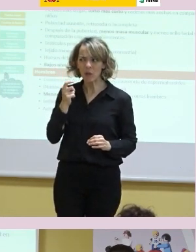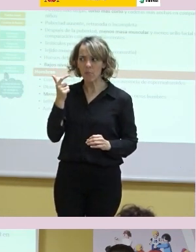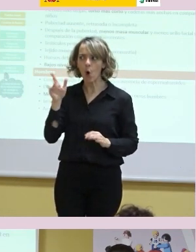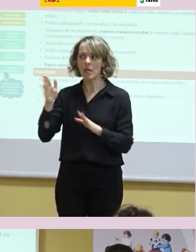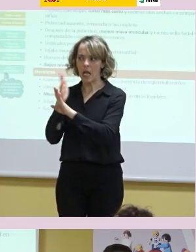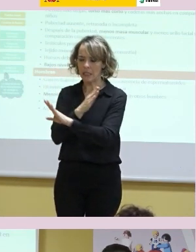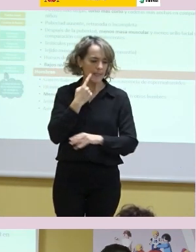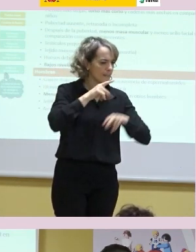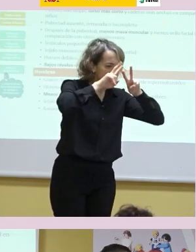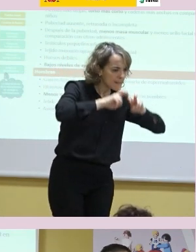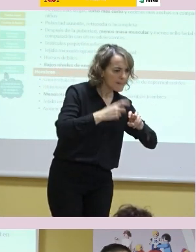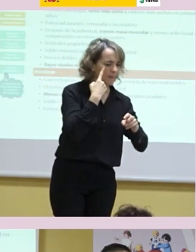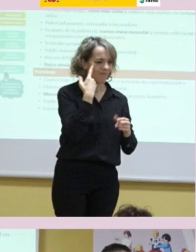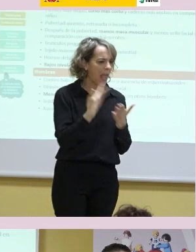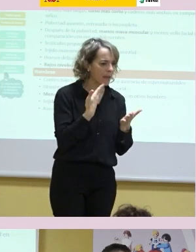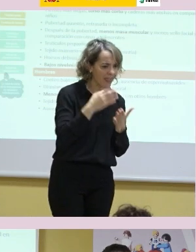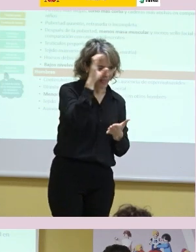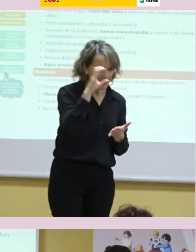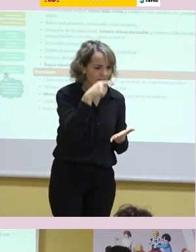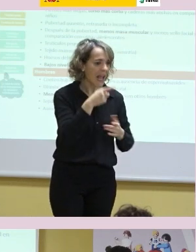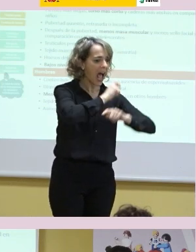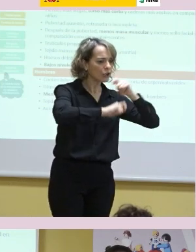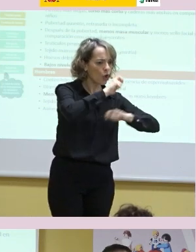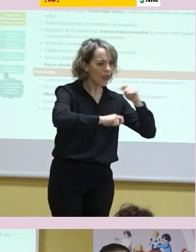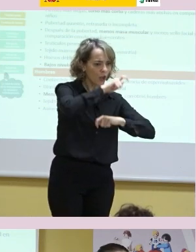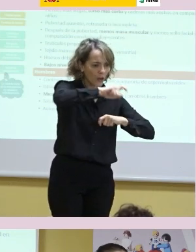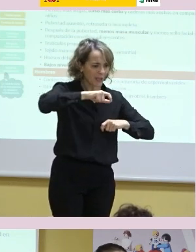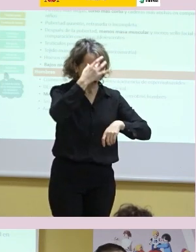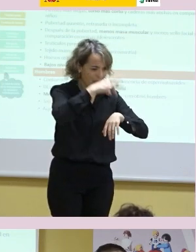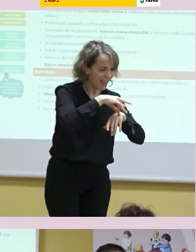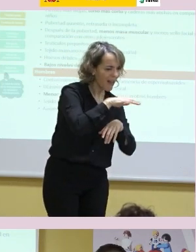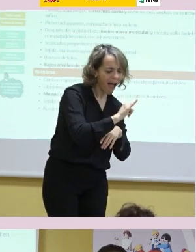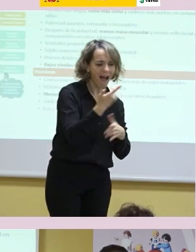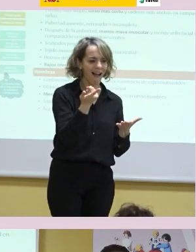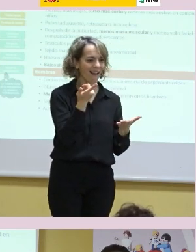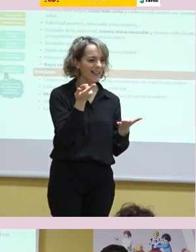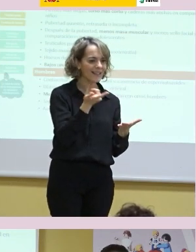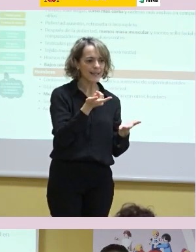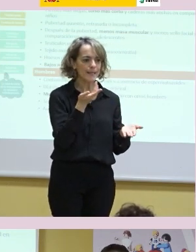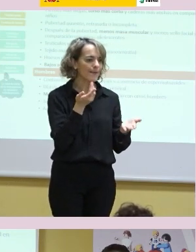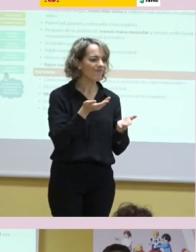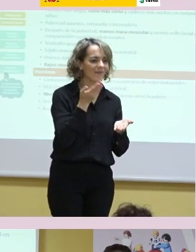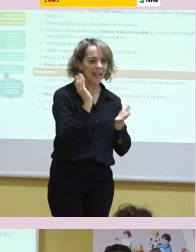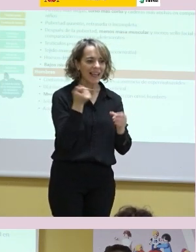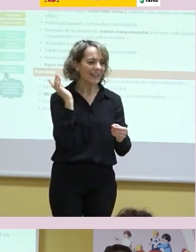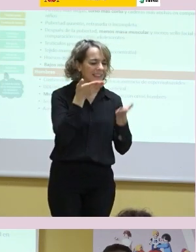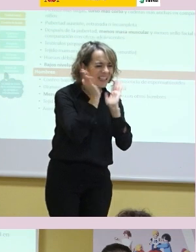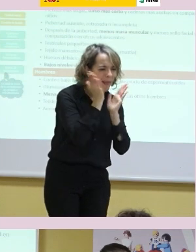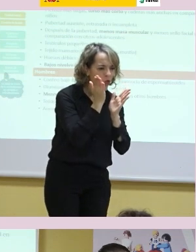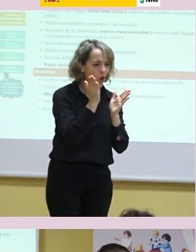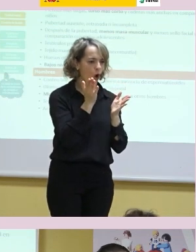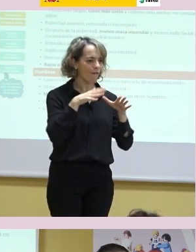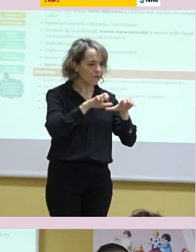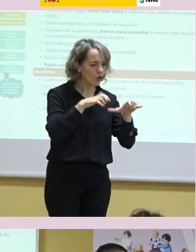buscar evidencia científica al respecto, ver si hay una asociación de pacientes, buscar si hay alguna intervención de fisioterapia que ya haya